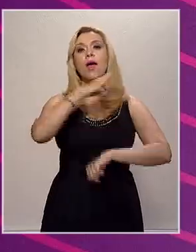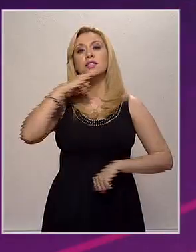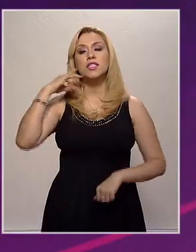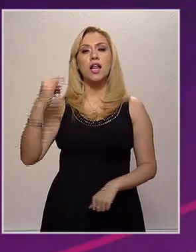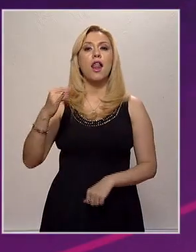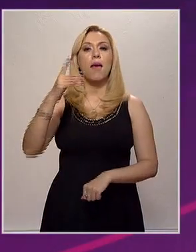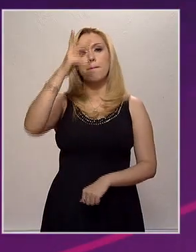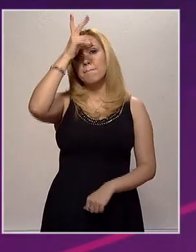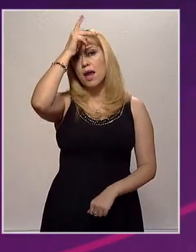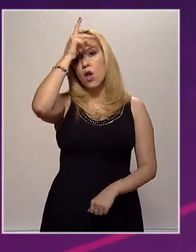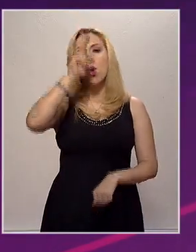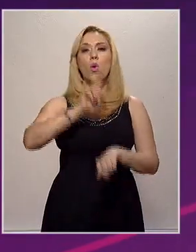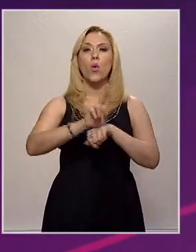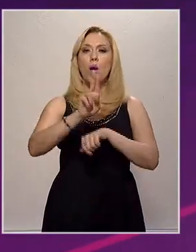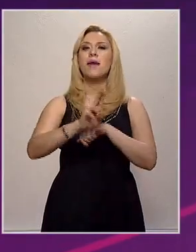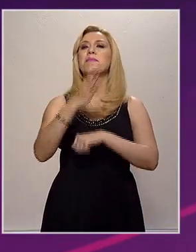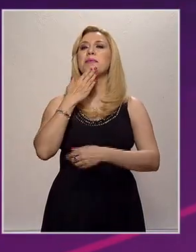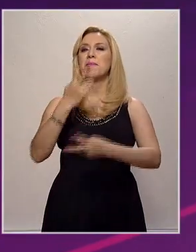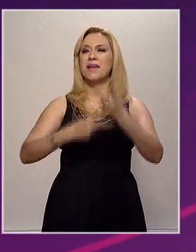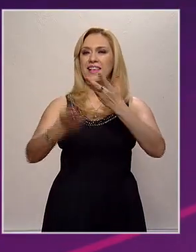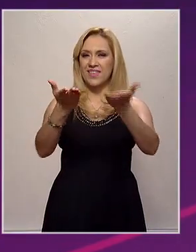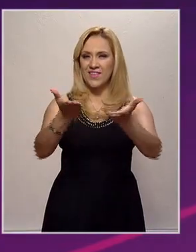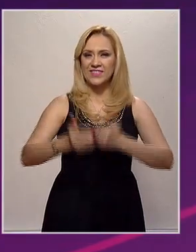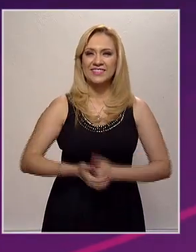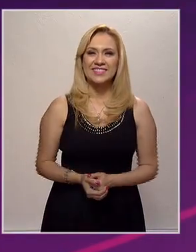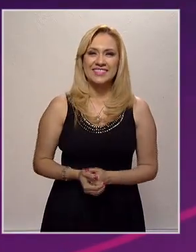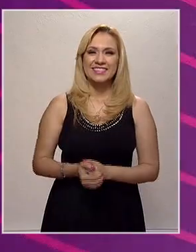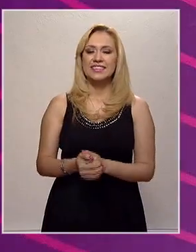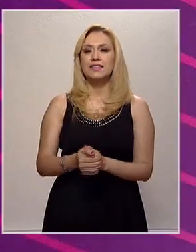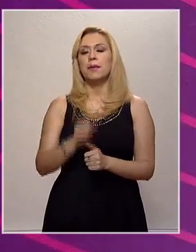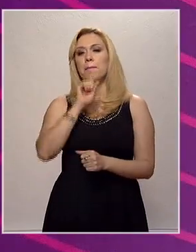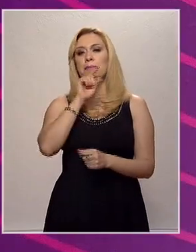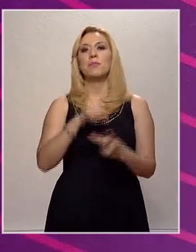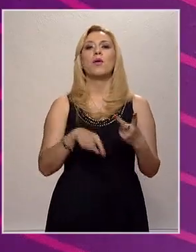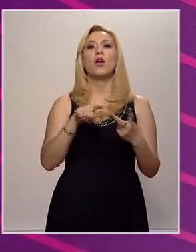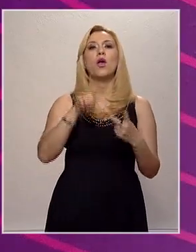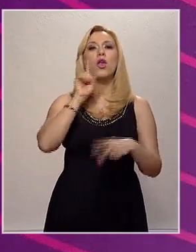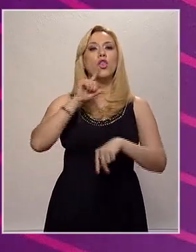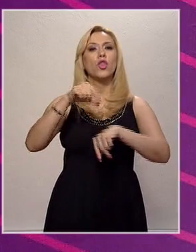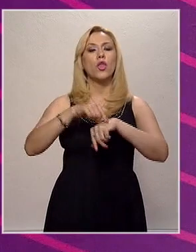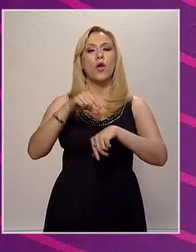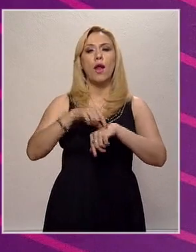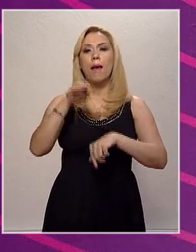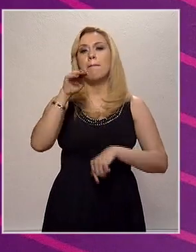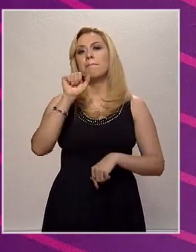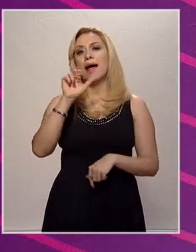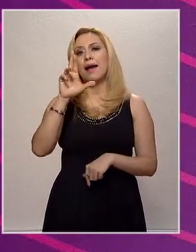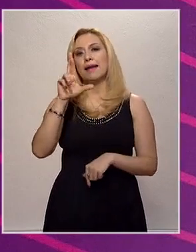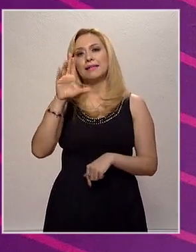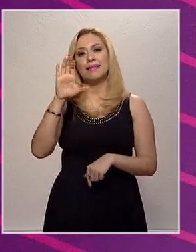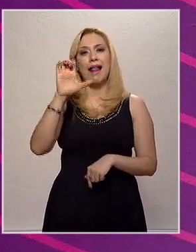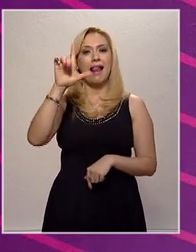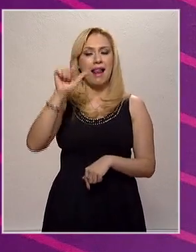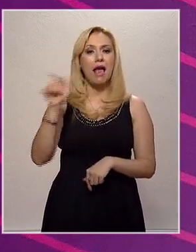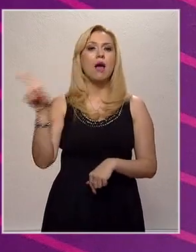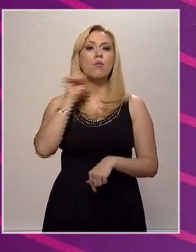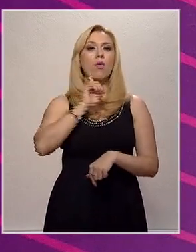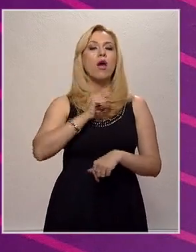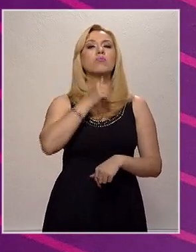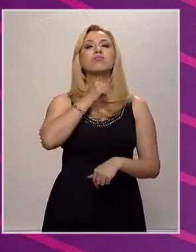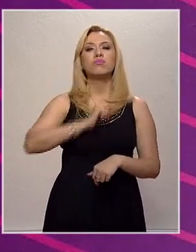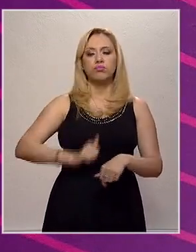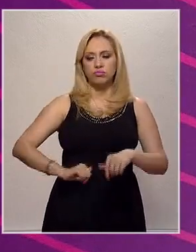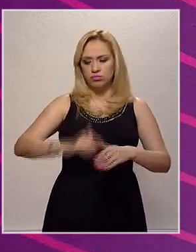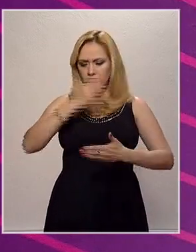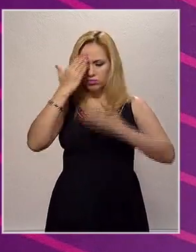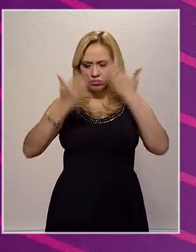y Uruguay. Bienvenido, doctor. Gracias. En segundo lugar, también presento a la doctora Marcia Villanueva Lozano, quien es cirujana de la Facultad de